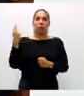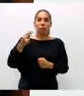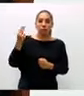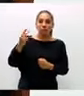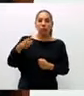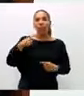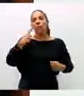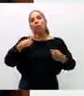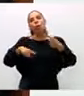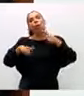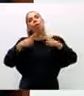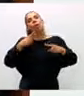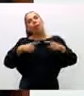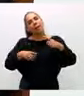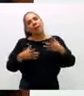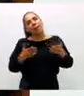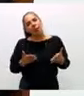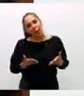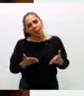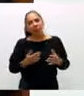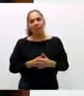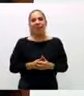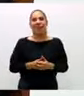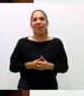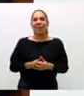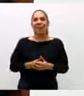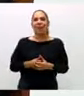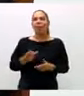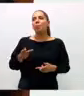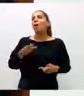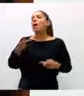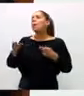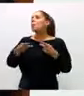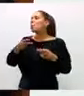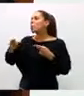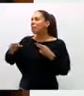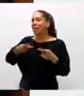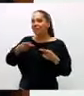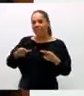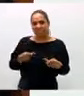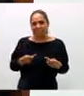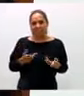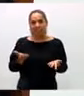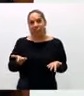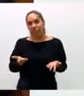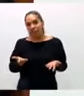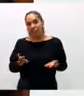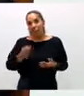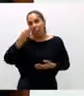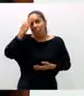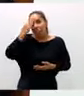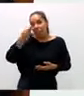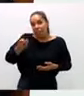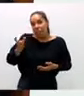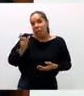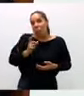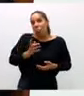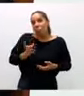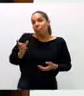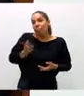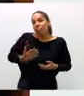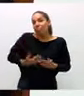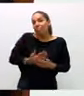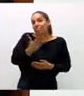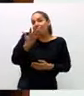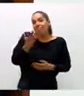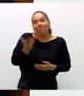de preparación. ¿Qué tan larga, qué tan corta, qué tan profunda? Eso dependerá incluso si son personas